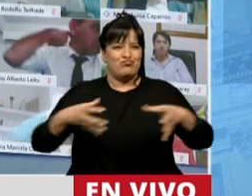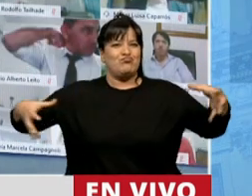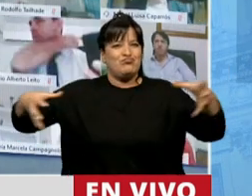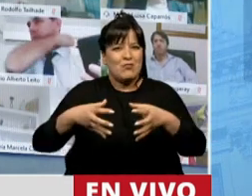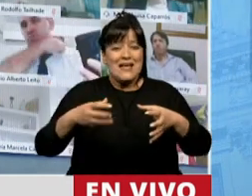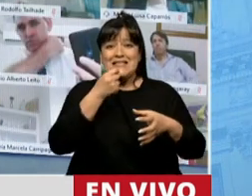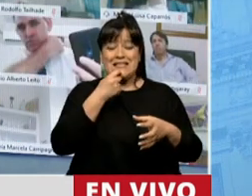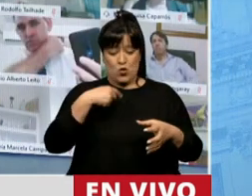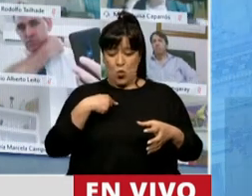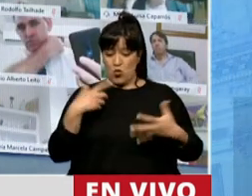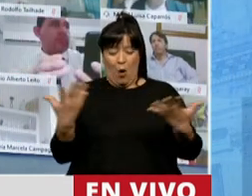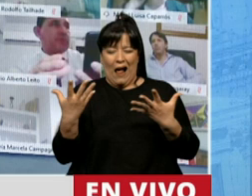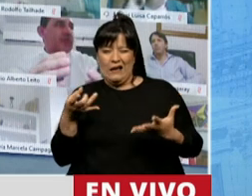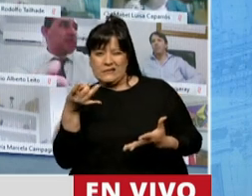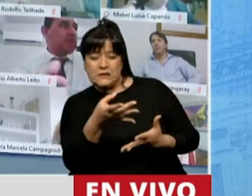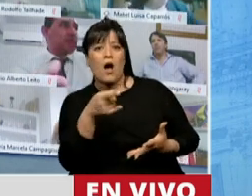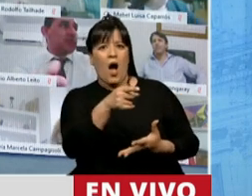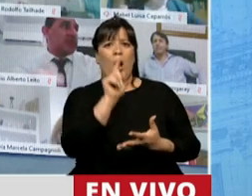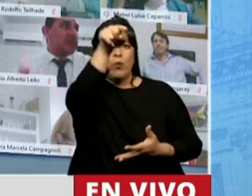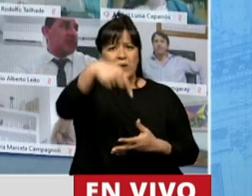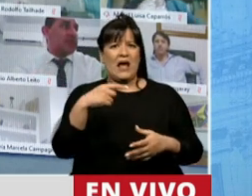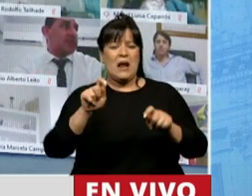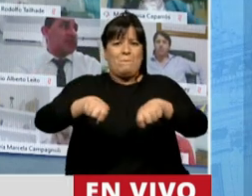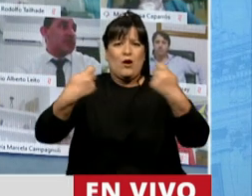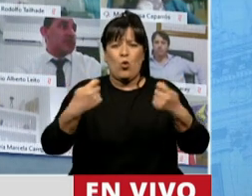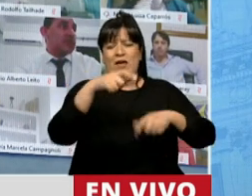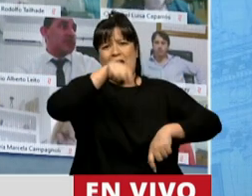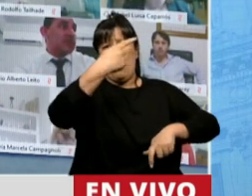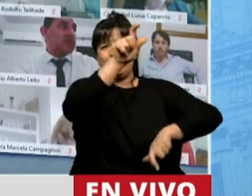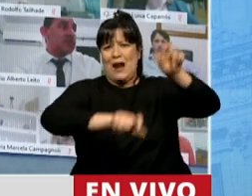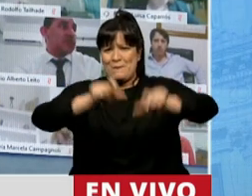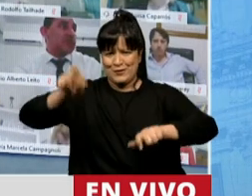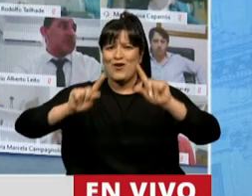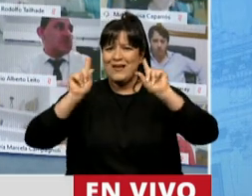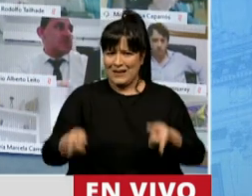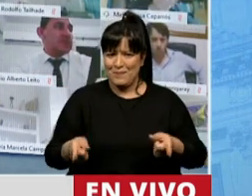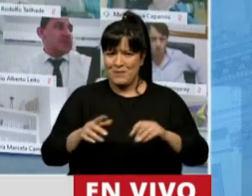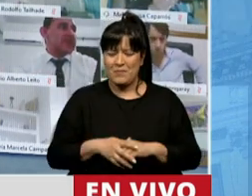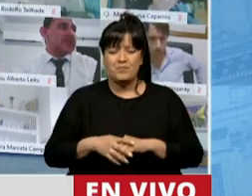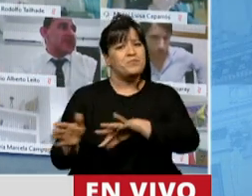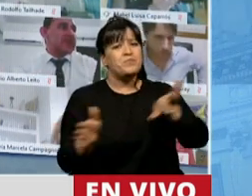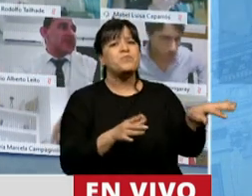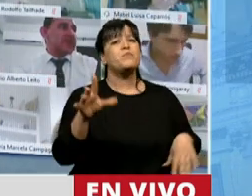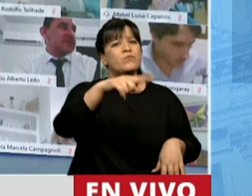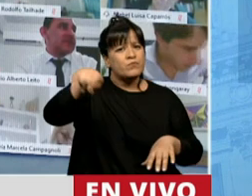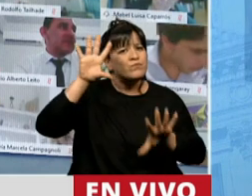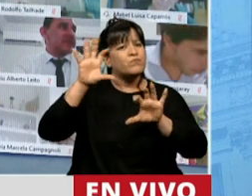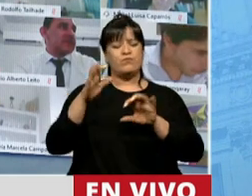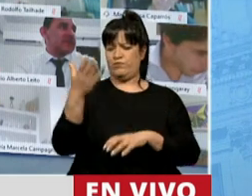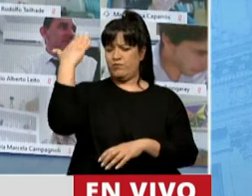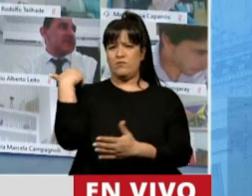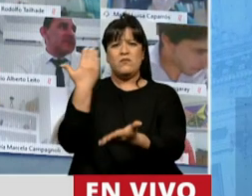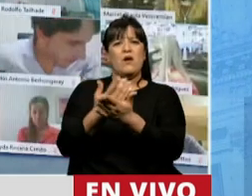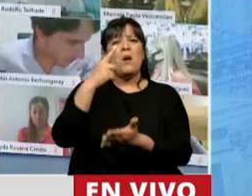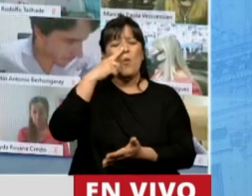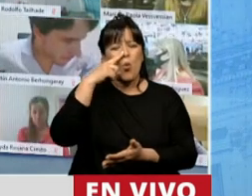hace repercute sobre el todo y que eso es imprescindible para nuestra generación en ese sentido también recordar que presentamos en junio en el Día